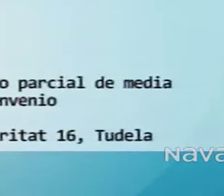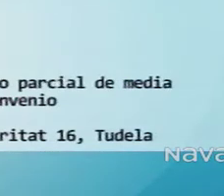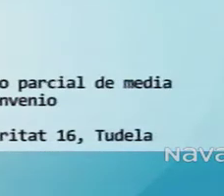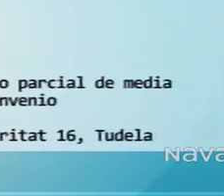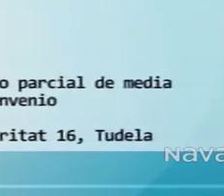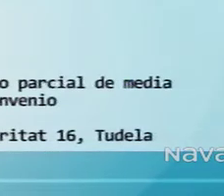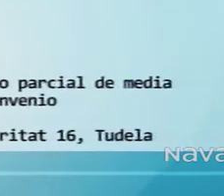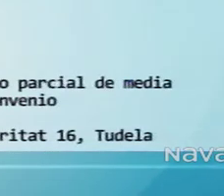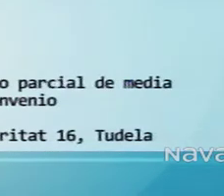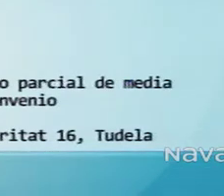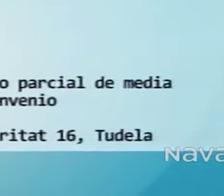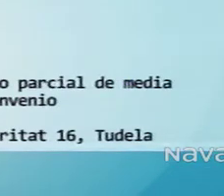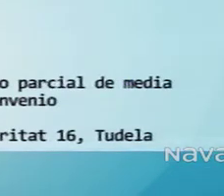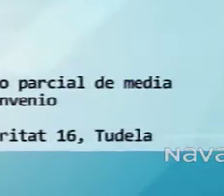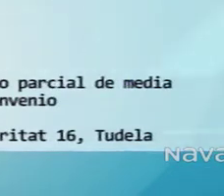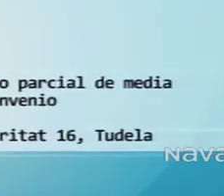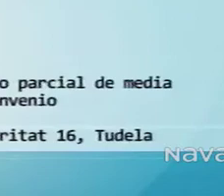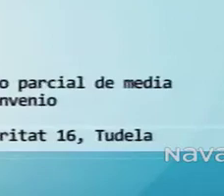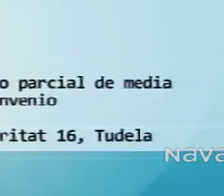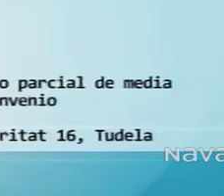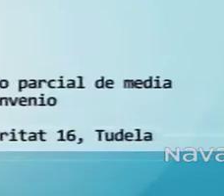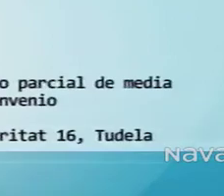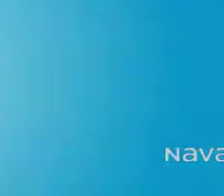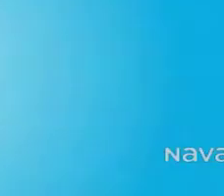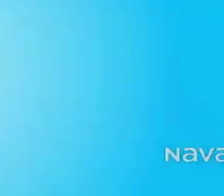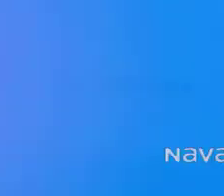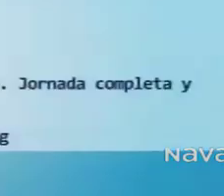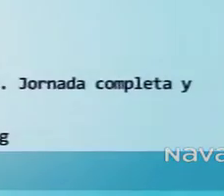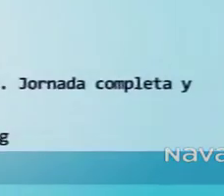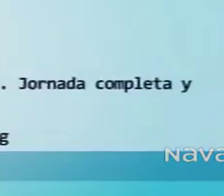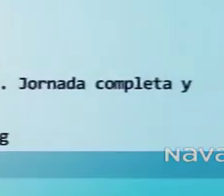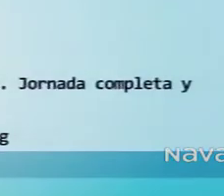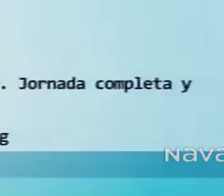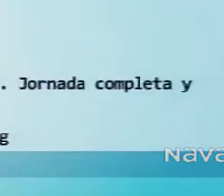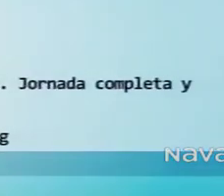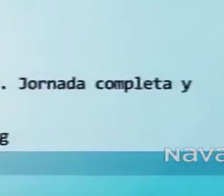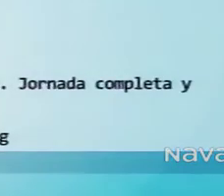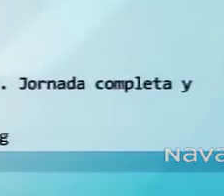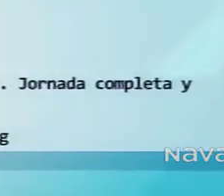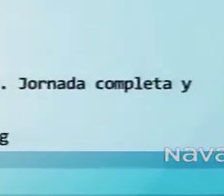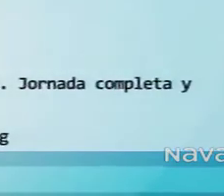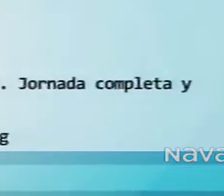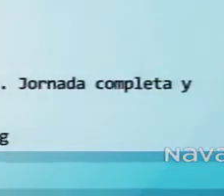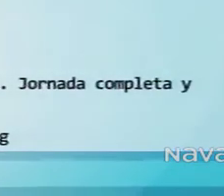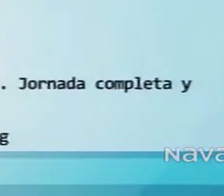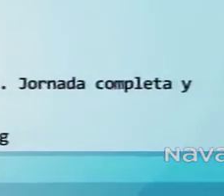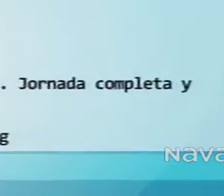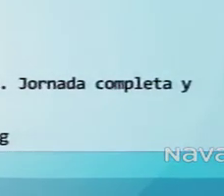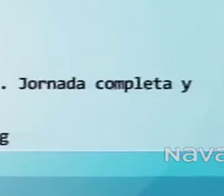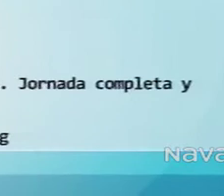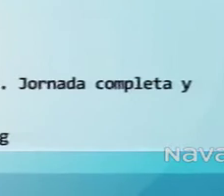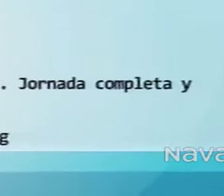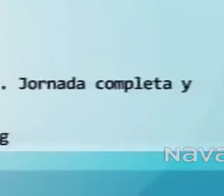16 de la capital Rivera en horario de 10 a 2. El sector de las actividades sanitarias busca 10